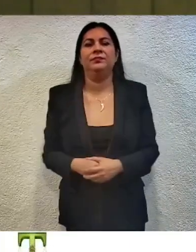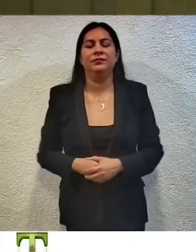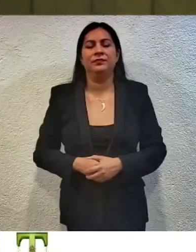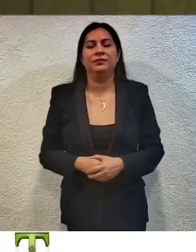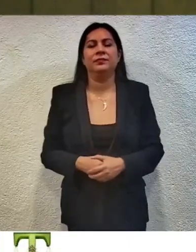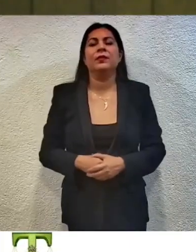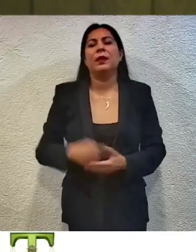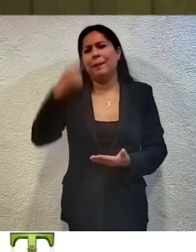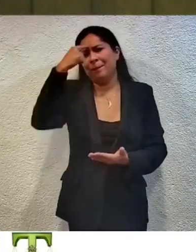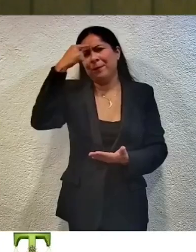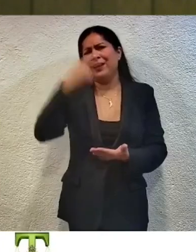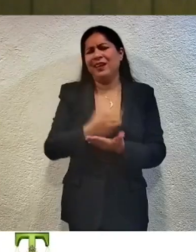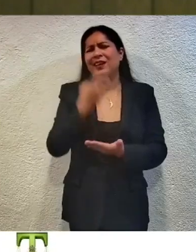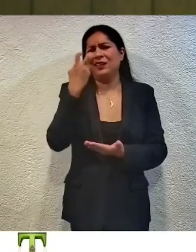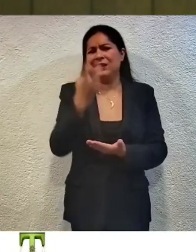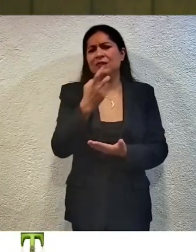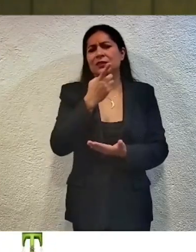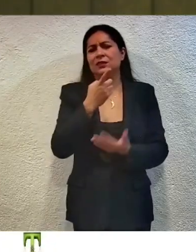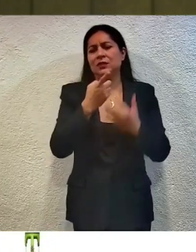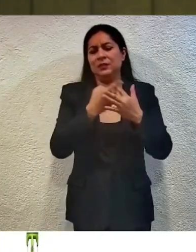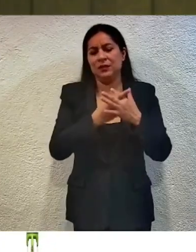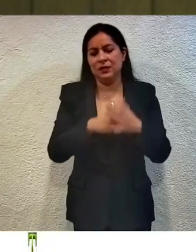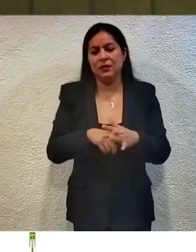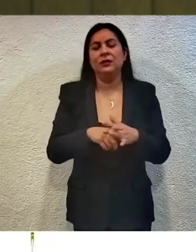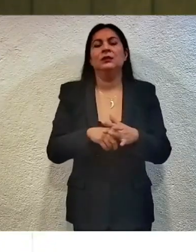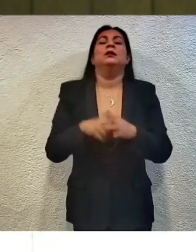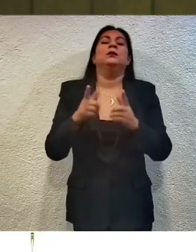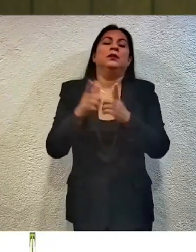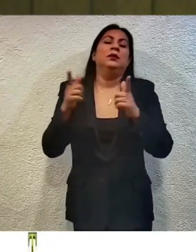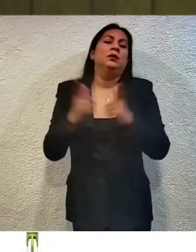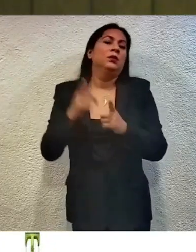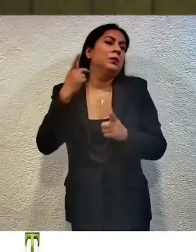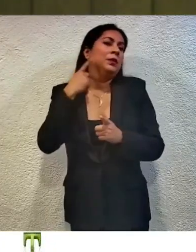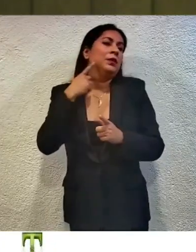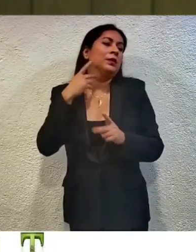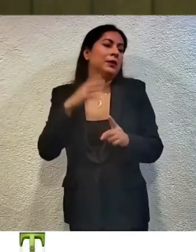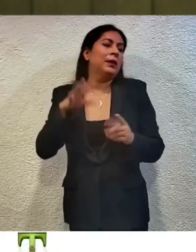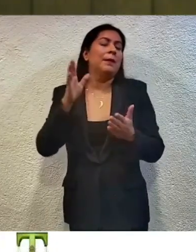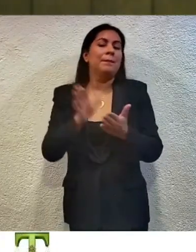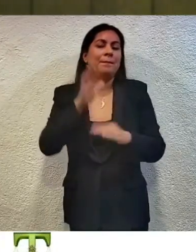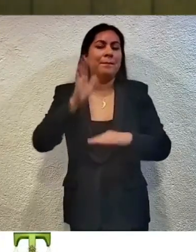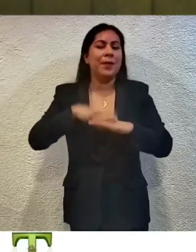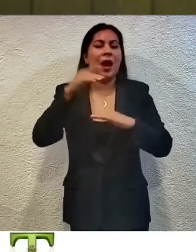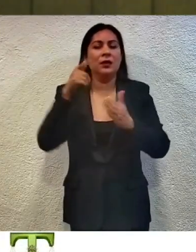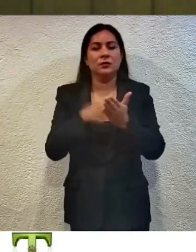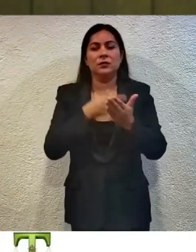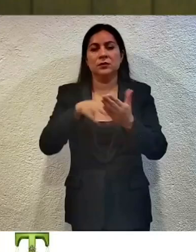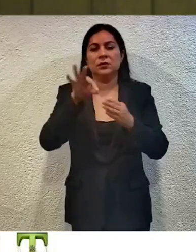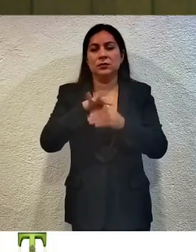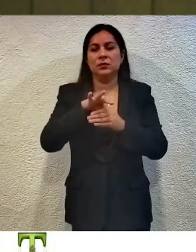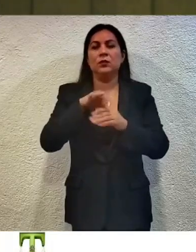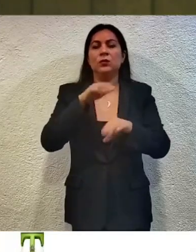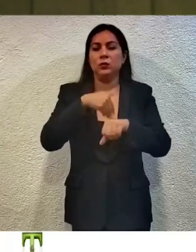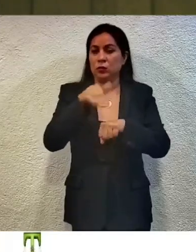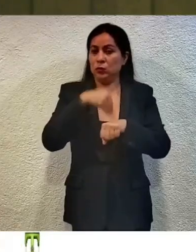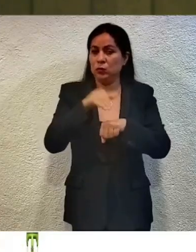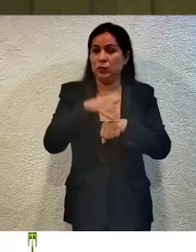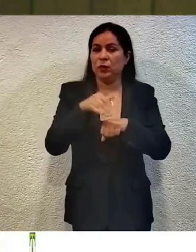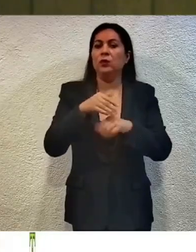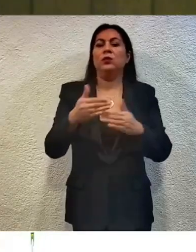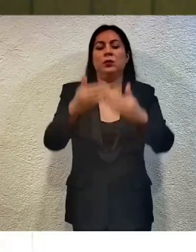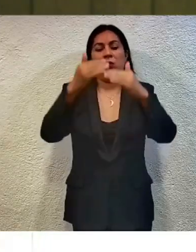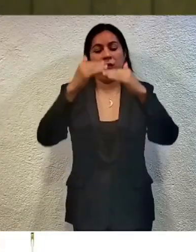Para tal efecto, se iniciará por el partido que obtuvo mayor número de votación, siguiendo con